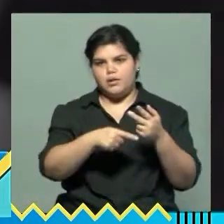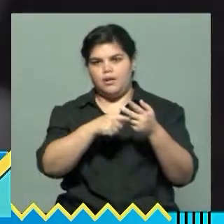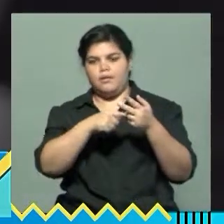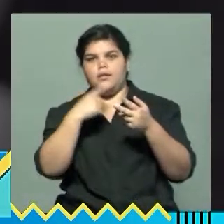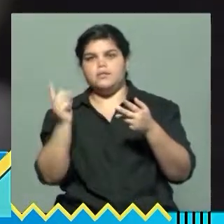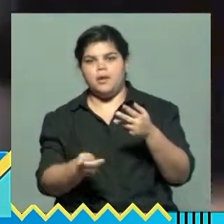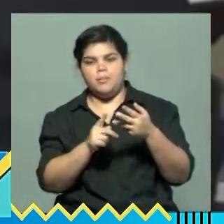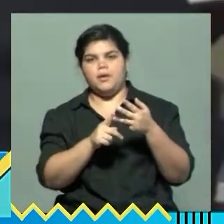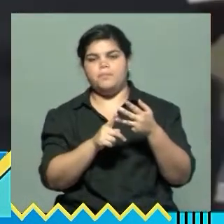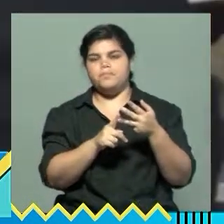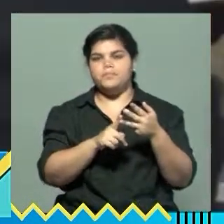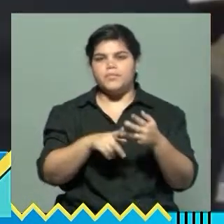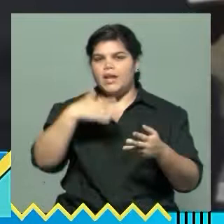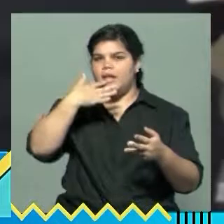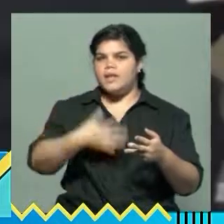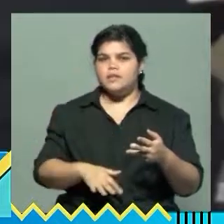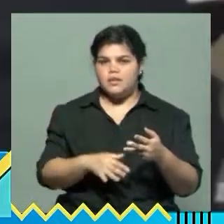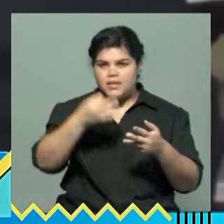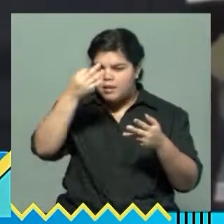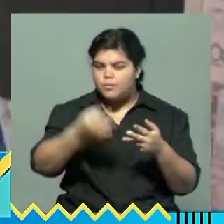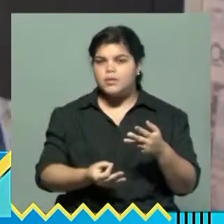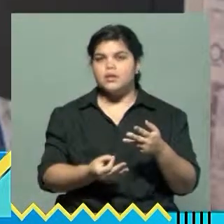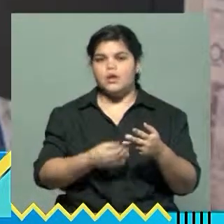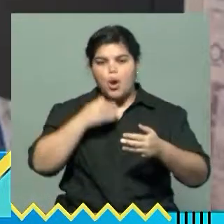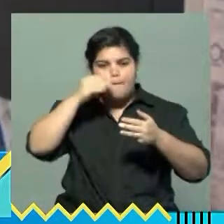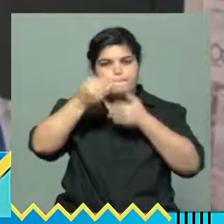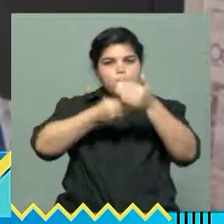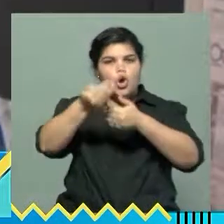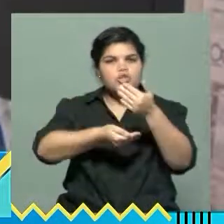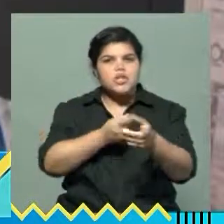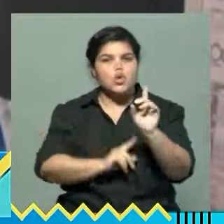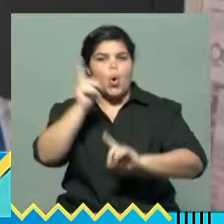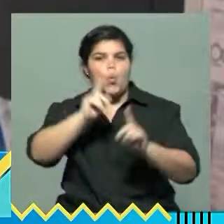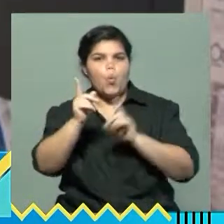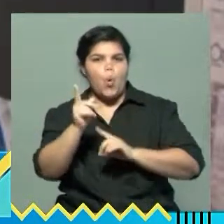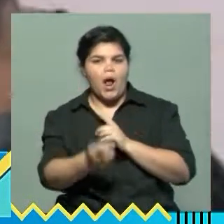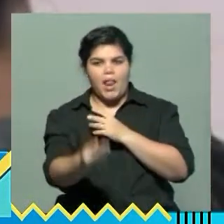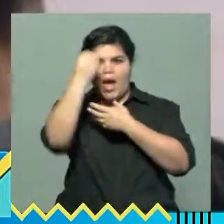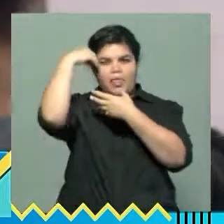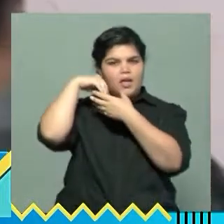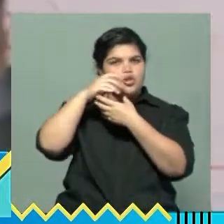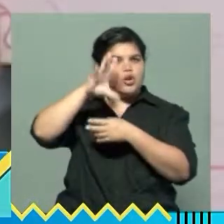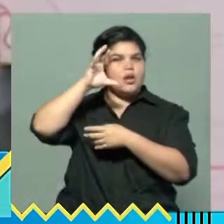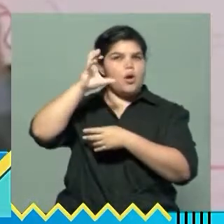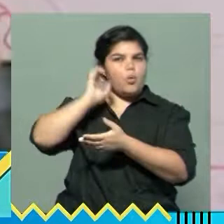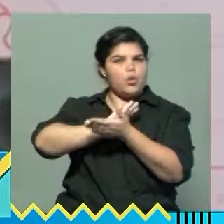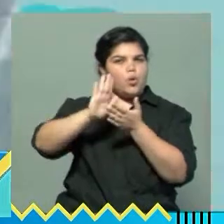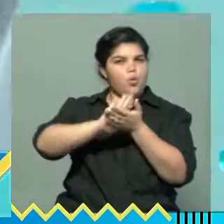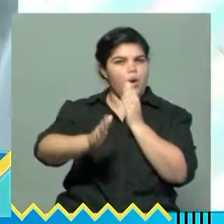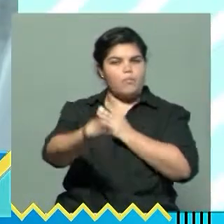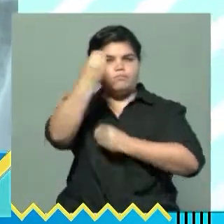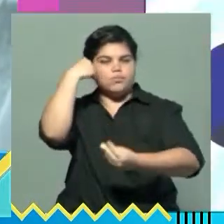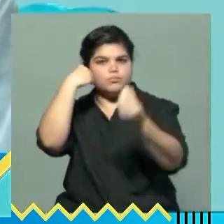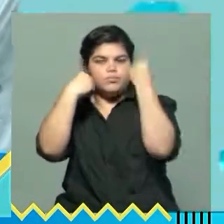con entender qué tipo de procesos son los que están a la base de la formación de recuerdos nuevos, la incorporación